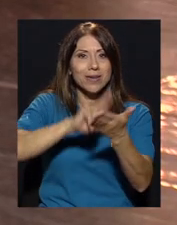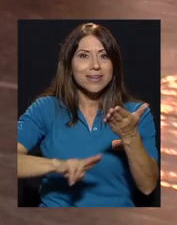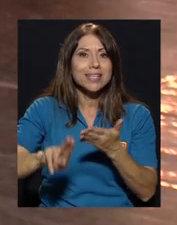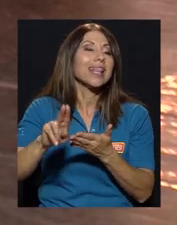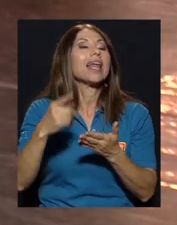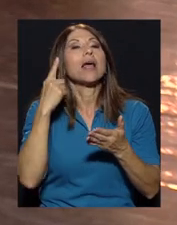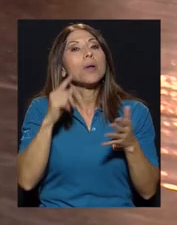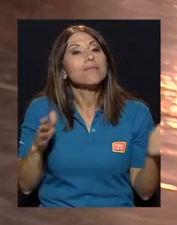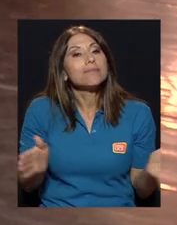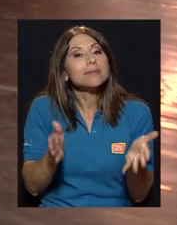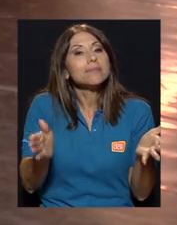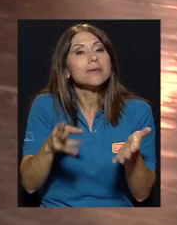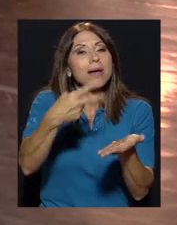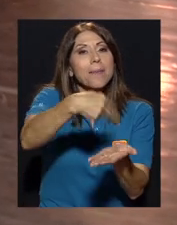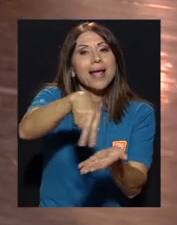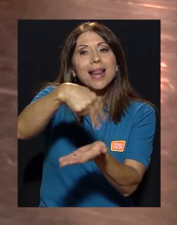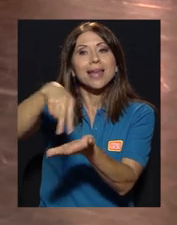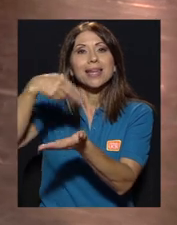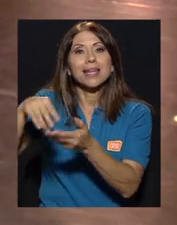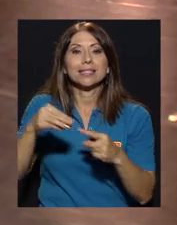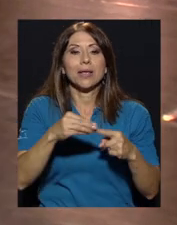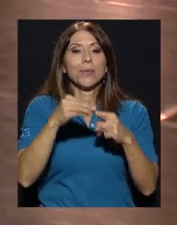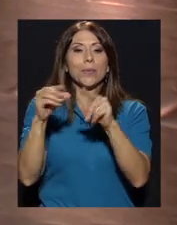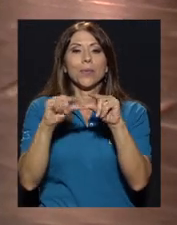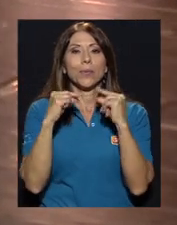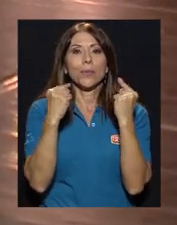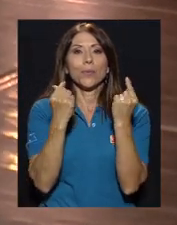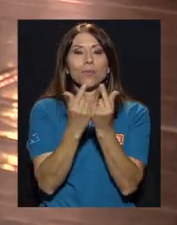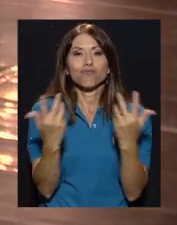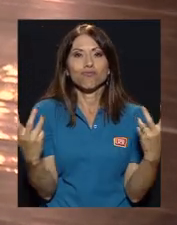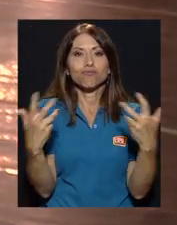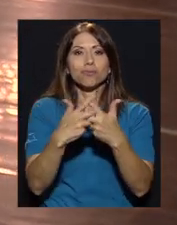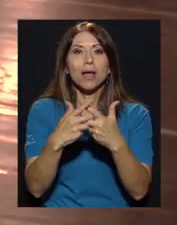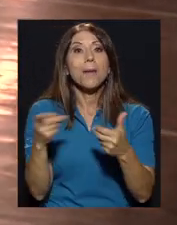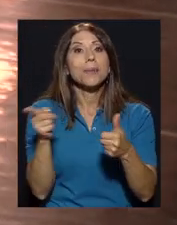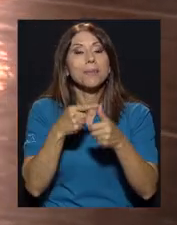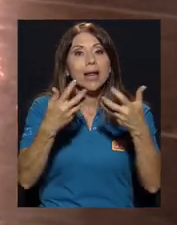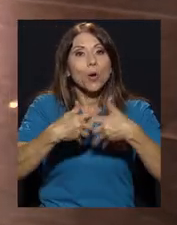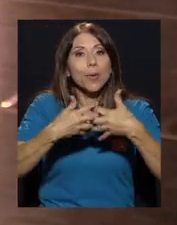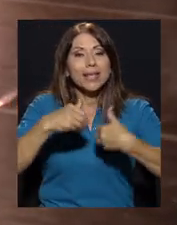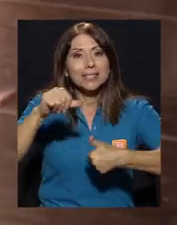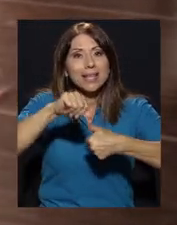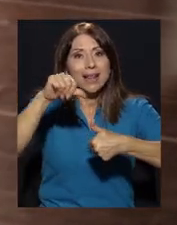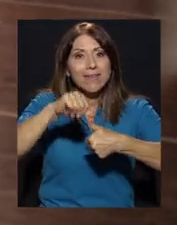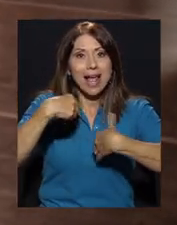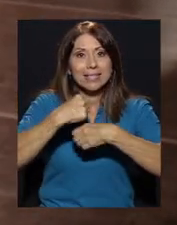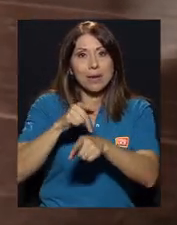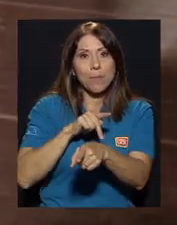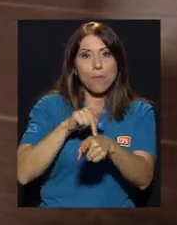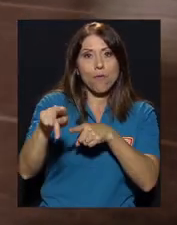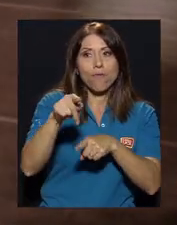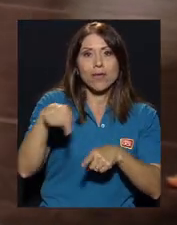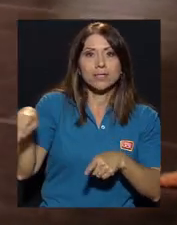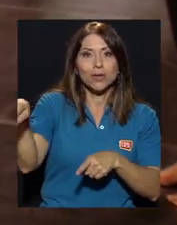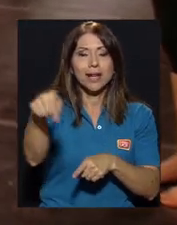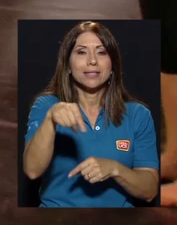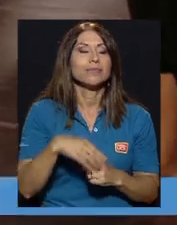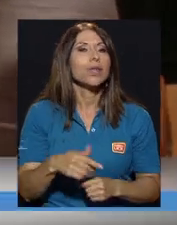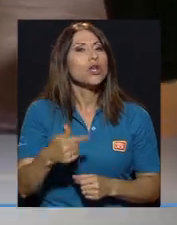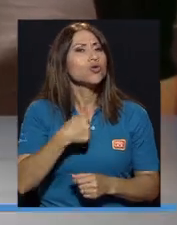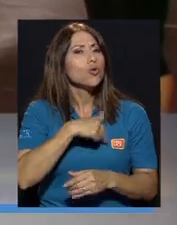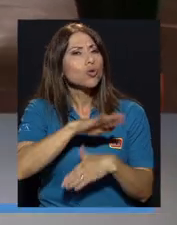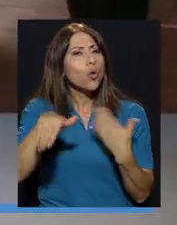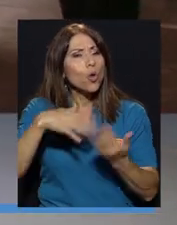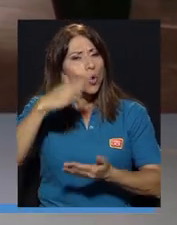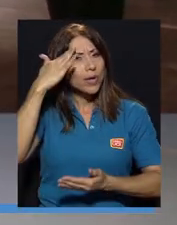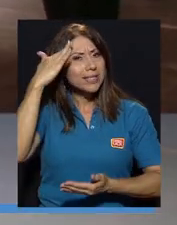de bailarines y coreógrafos siendo la primera compañía centroamericana en profesionalizar a su elenco aprendí todo